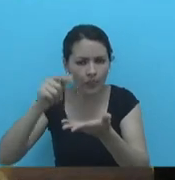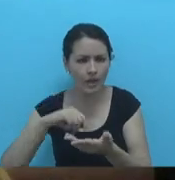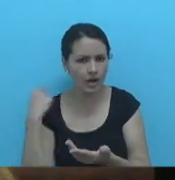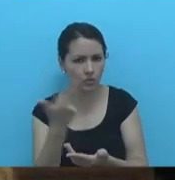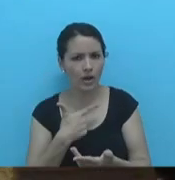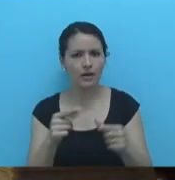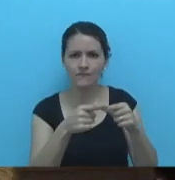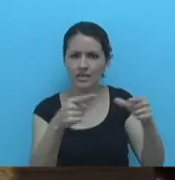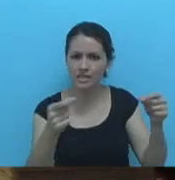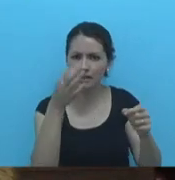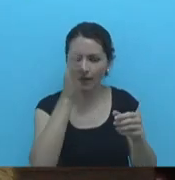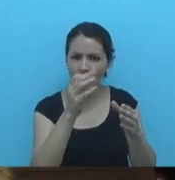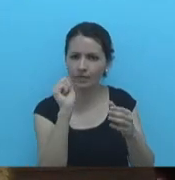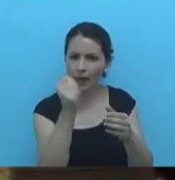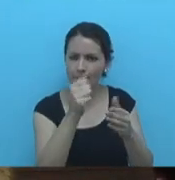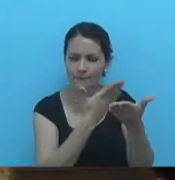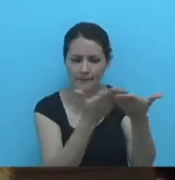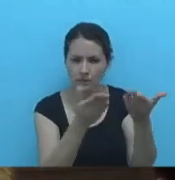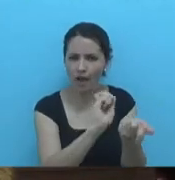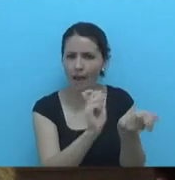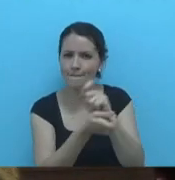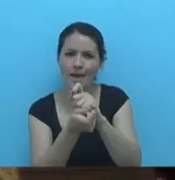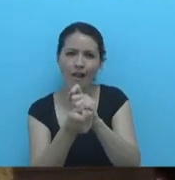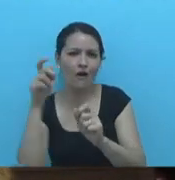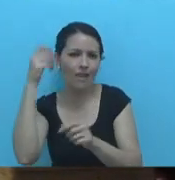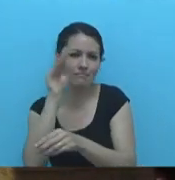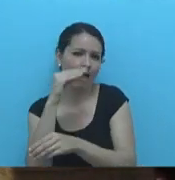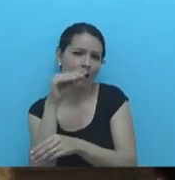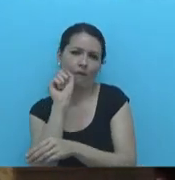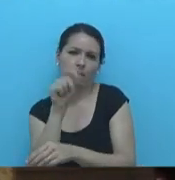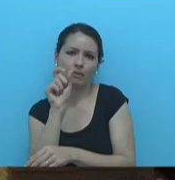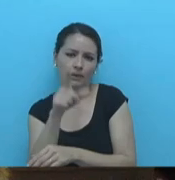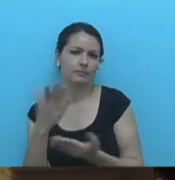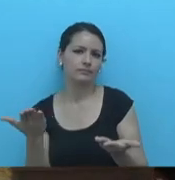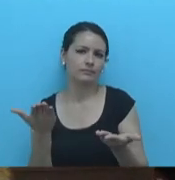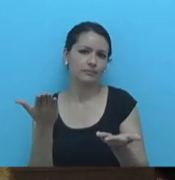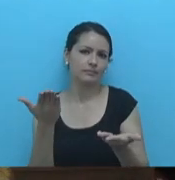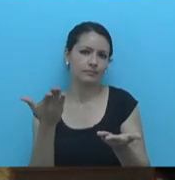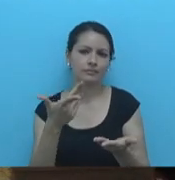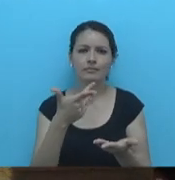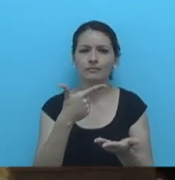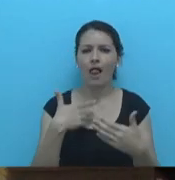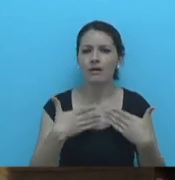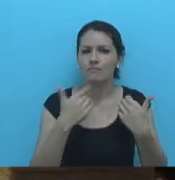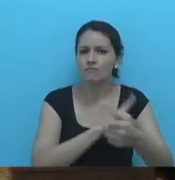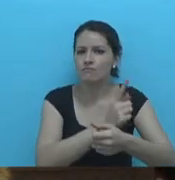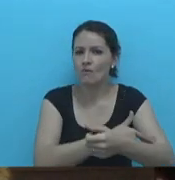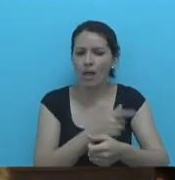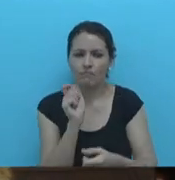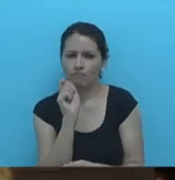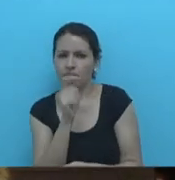El billete de 20 pesos reemplazado por el guanaco. La soberanía escupida por el